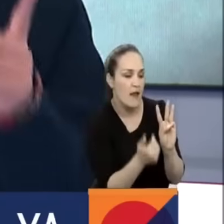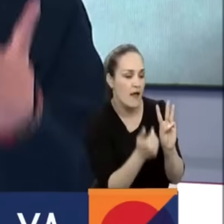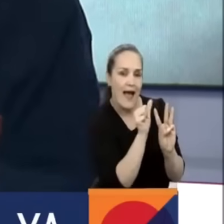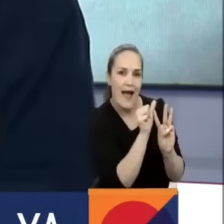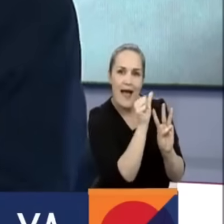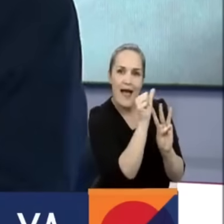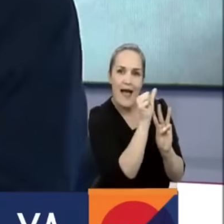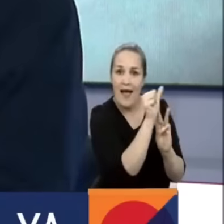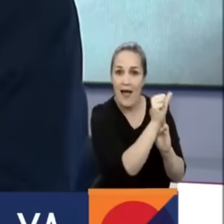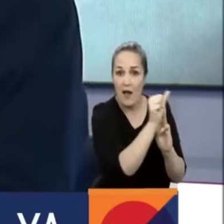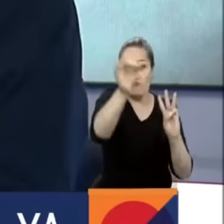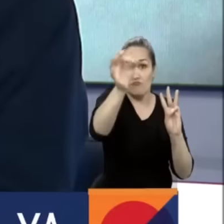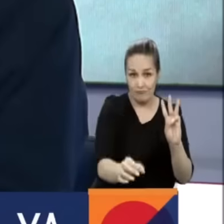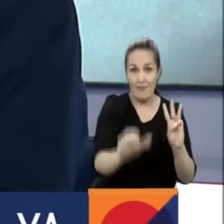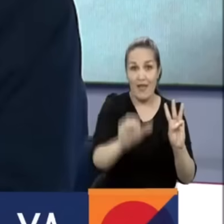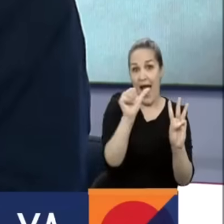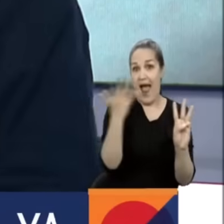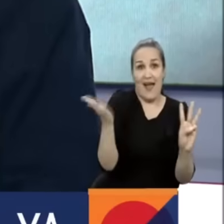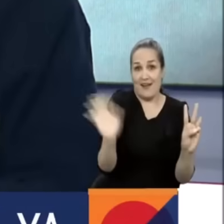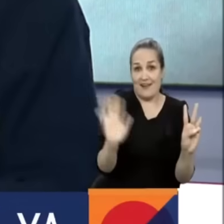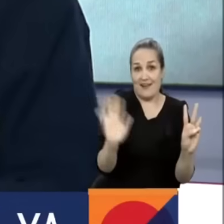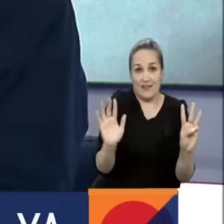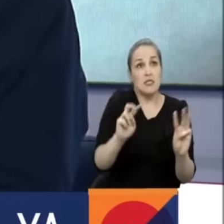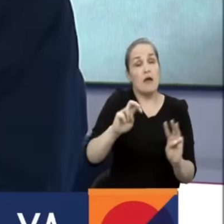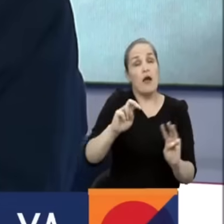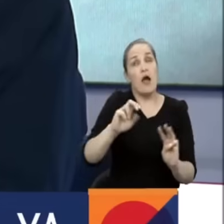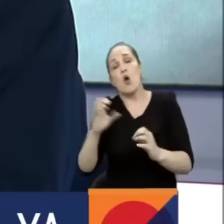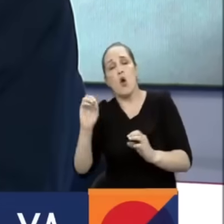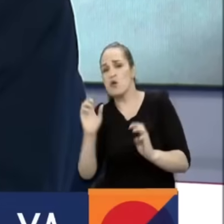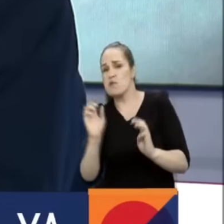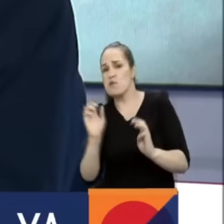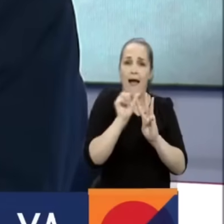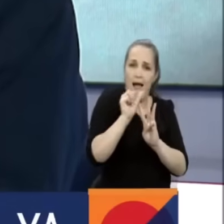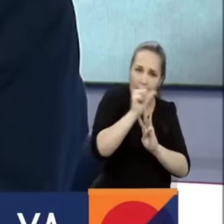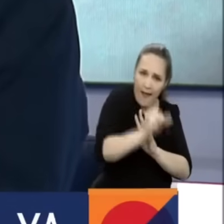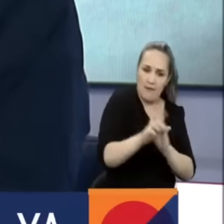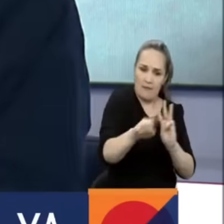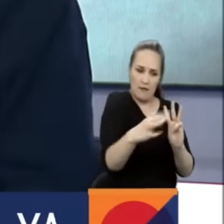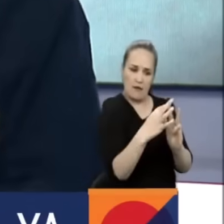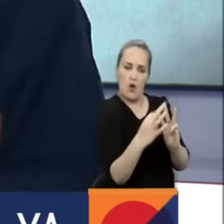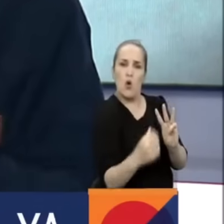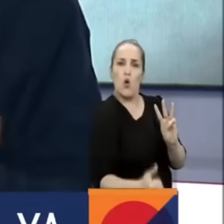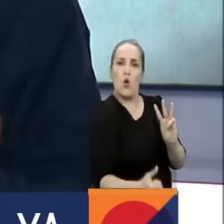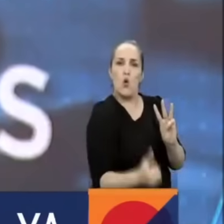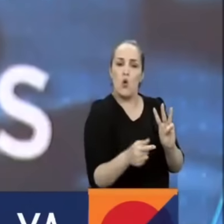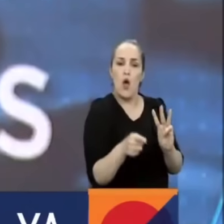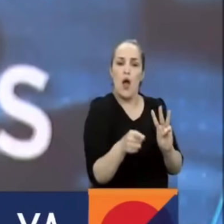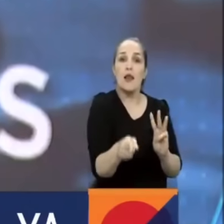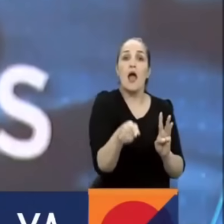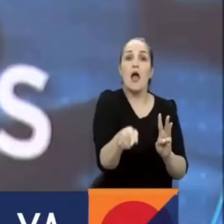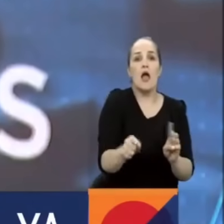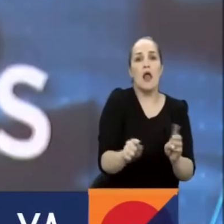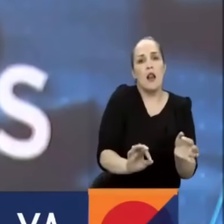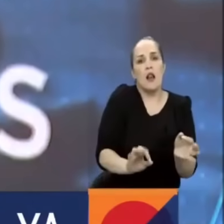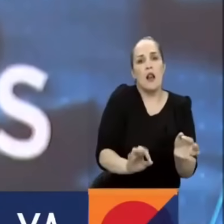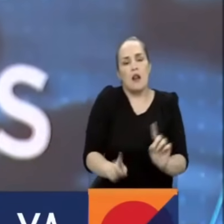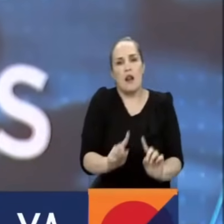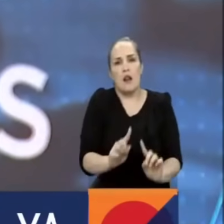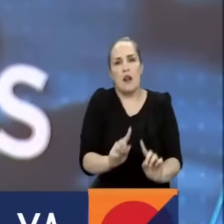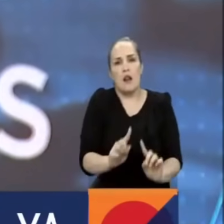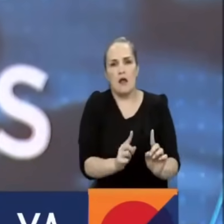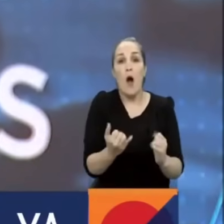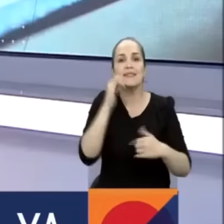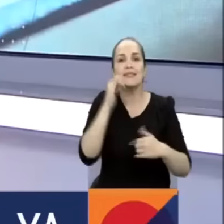porque va a ser una mujer, pues sencillamente eso ahonda lo que se ha denominado la tensión institucional. ¿Por